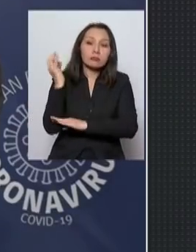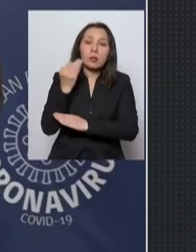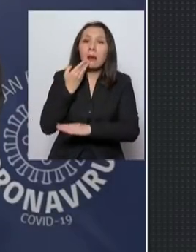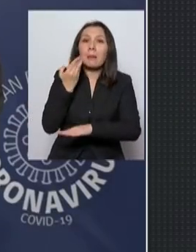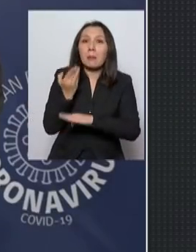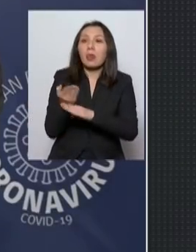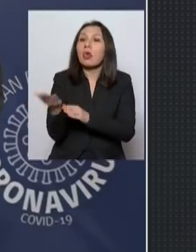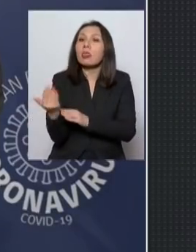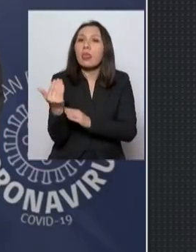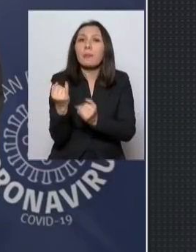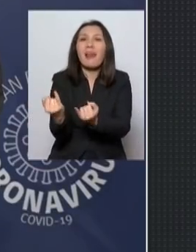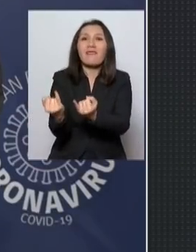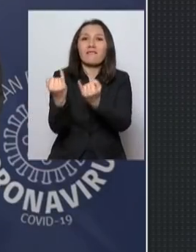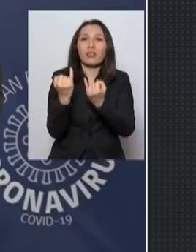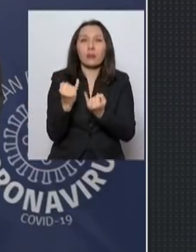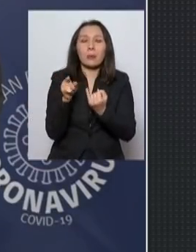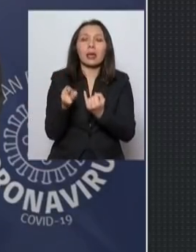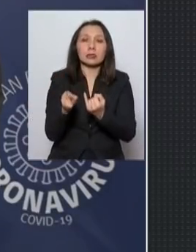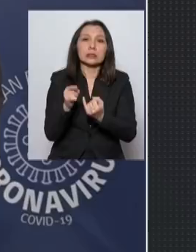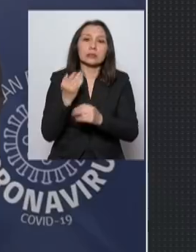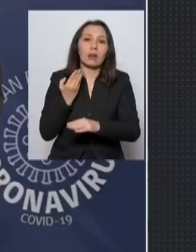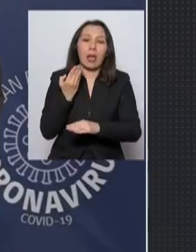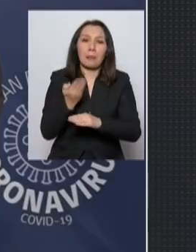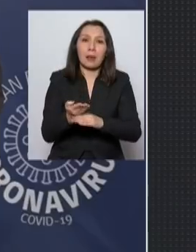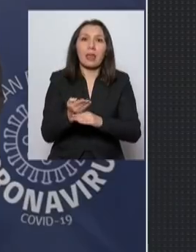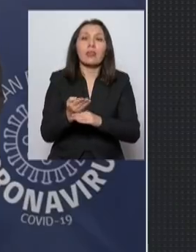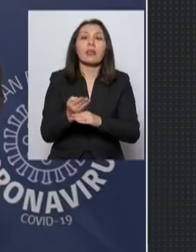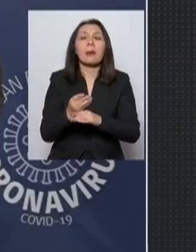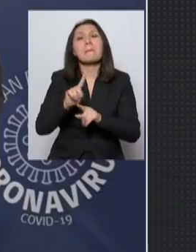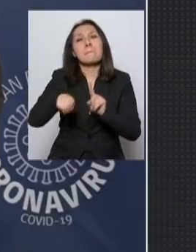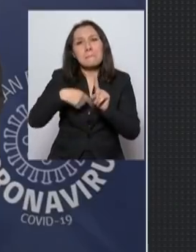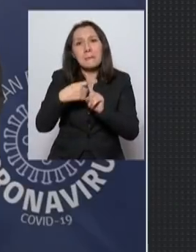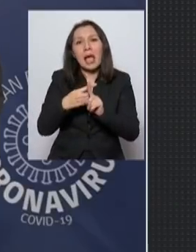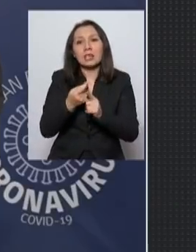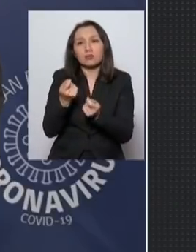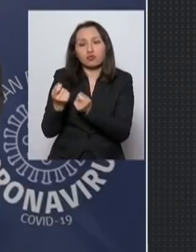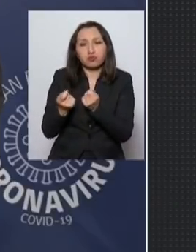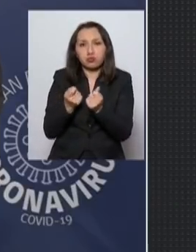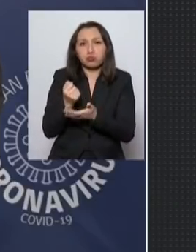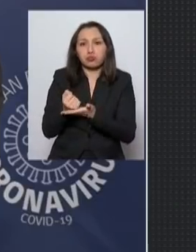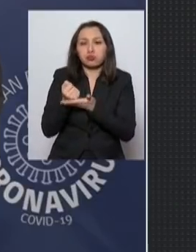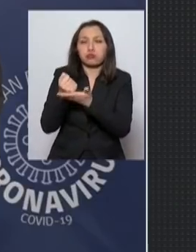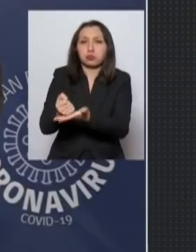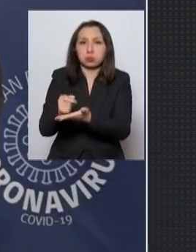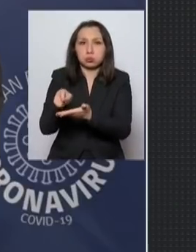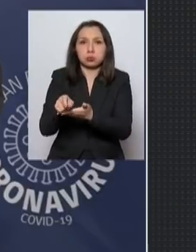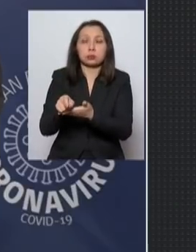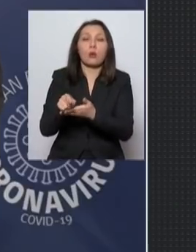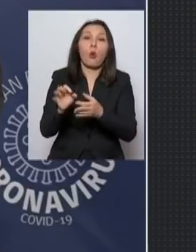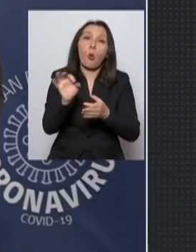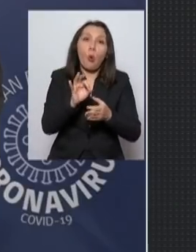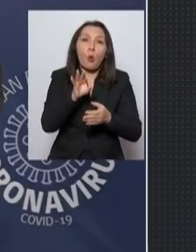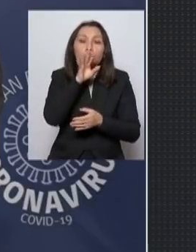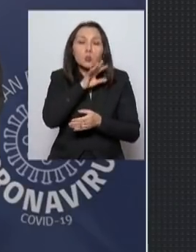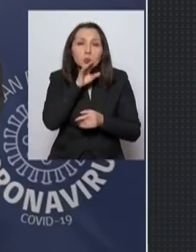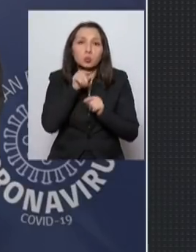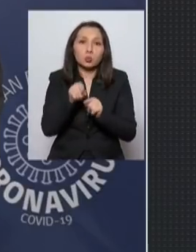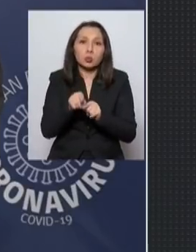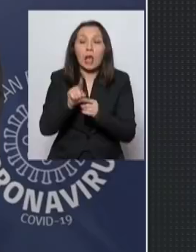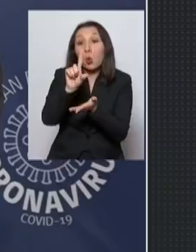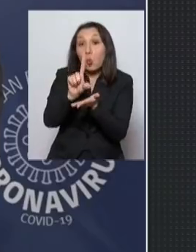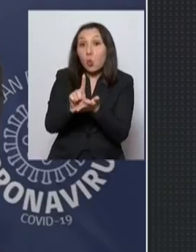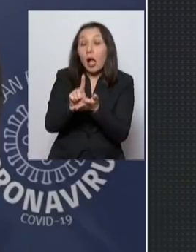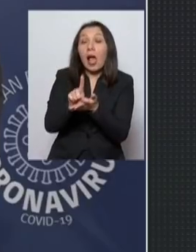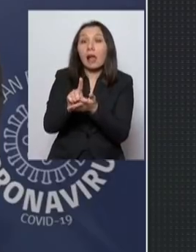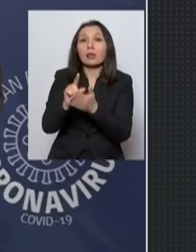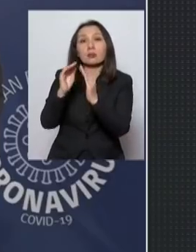de levantamiento de recursos adicionales para montar o utilizar recintos